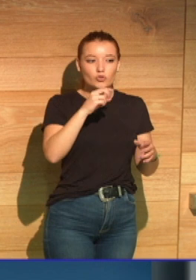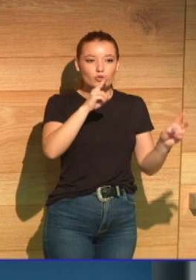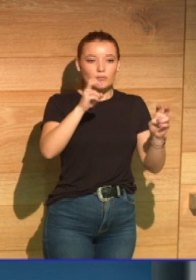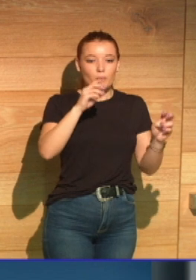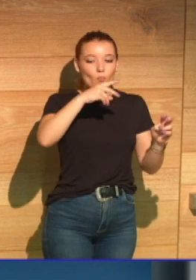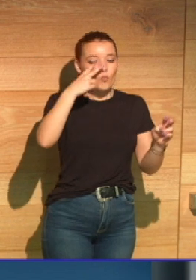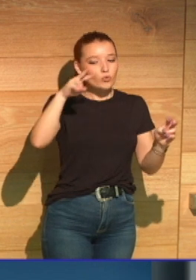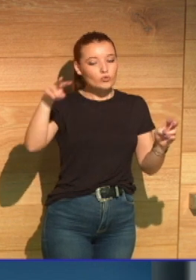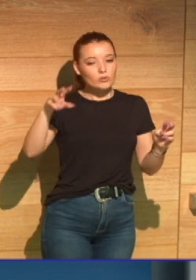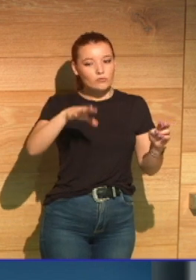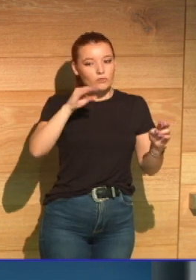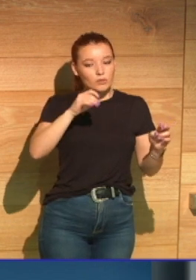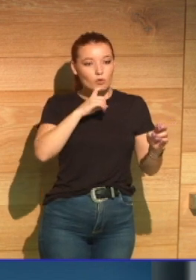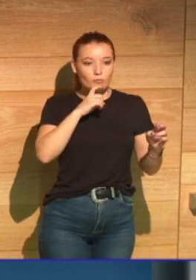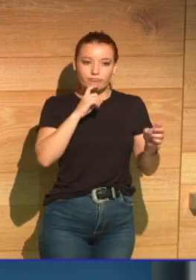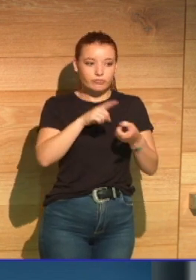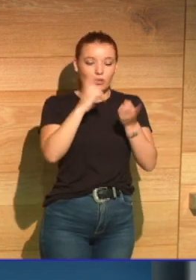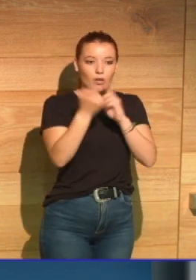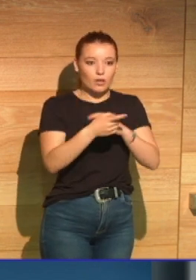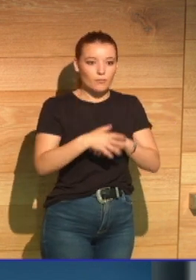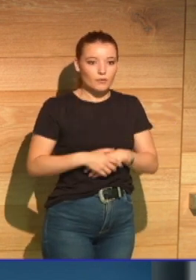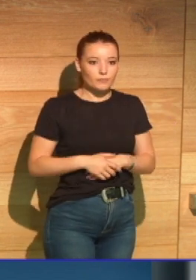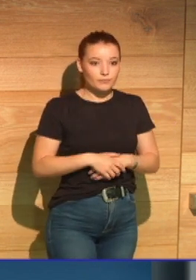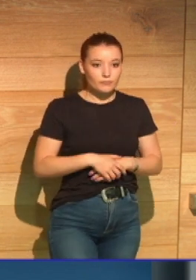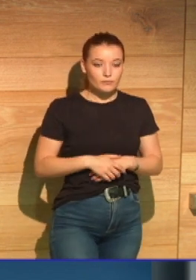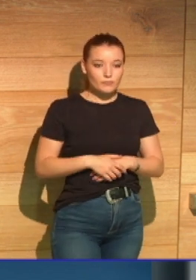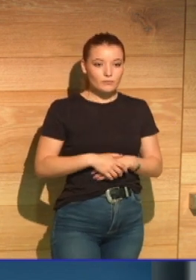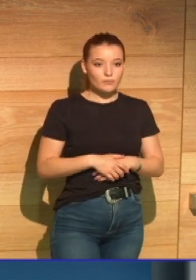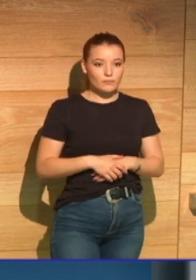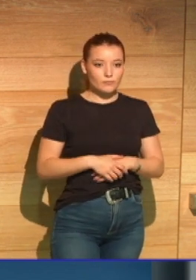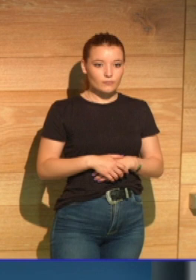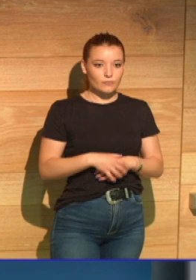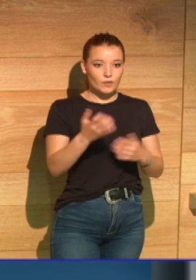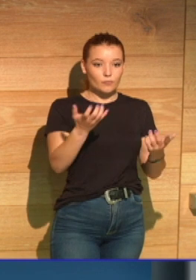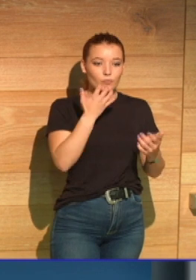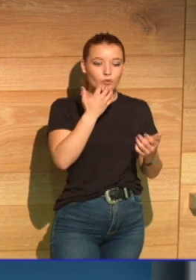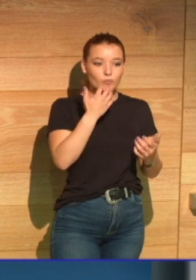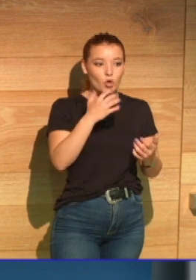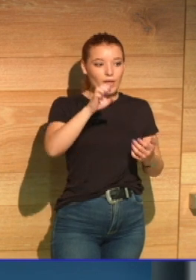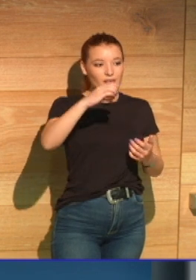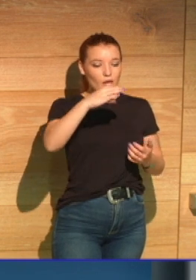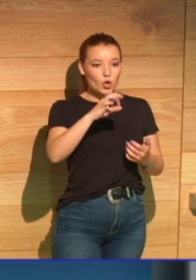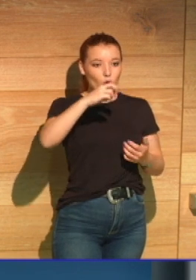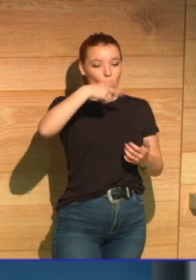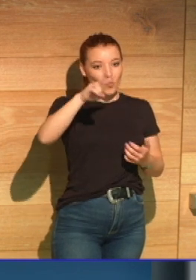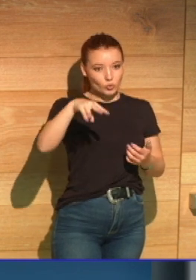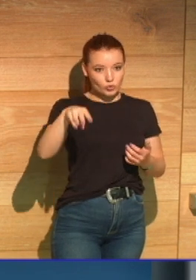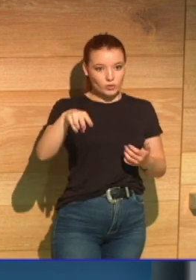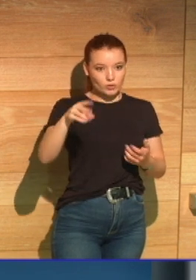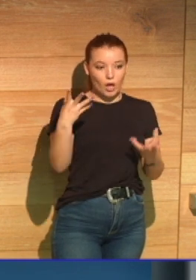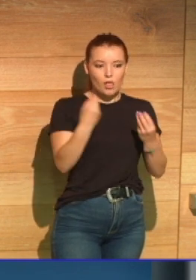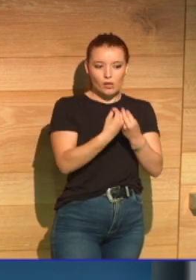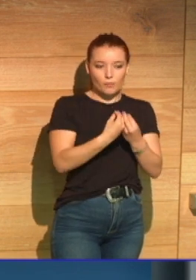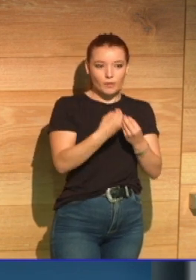con la comunidad que hasta ese momento no se había llevado a cabo de esa manera. Y si bien, por ejemplo, los ecomuseos nos acompañaron en esa dinámica, junto con los